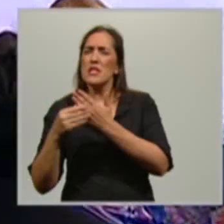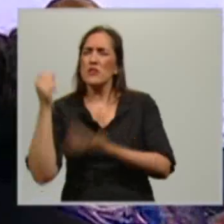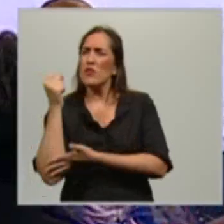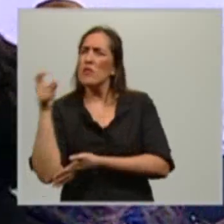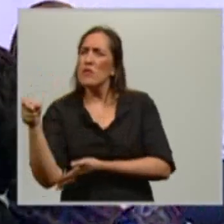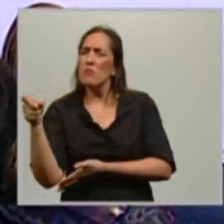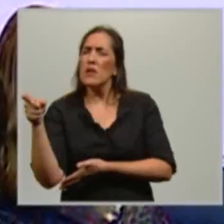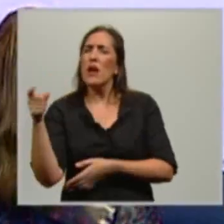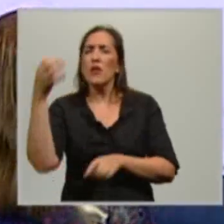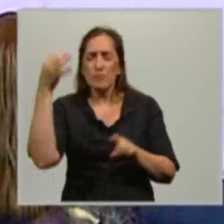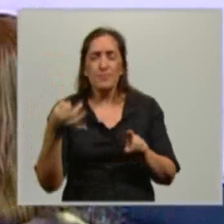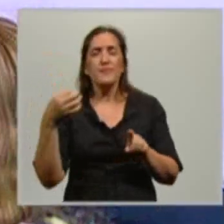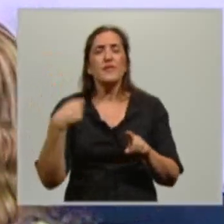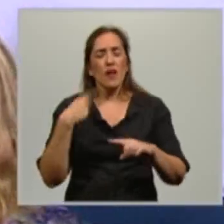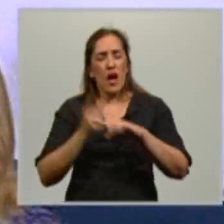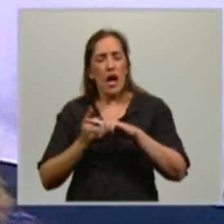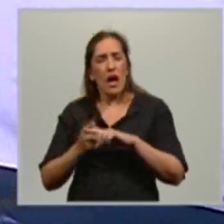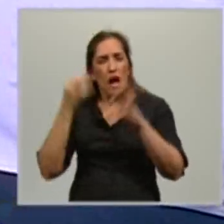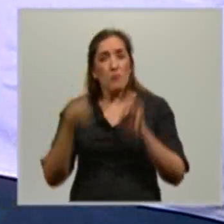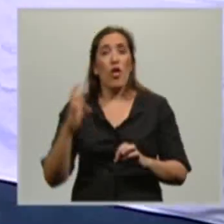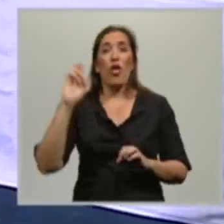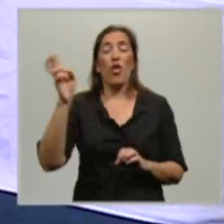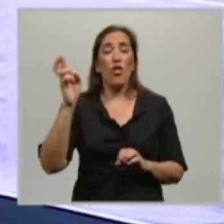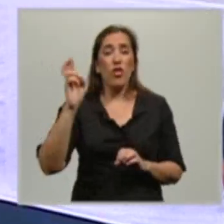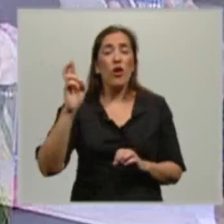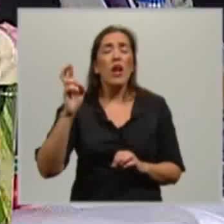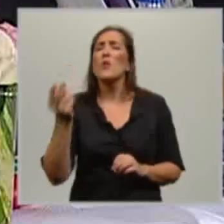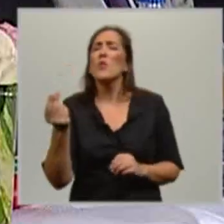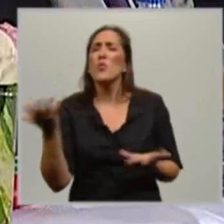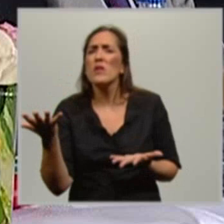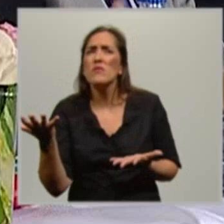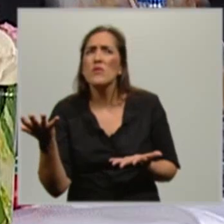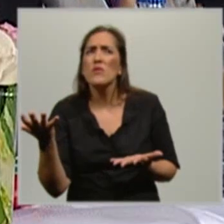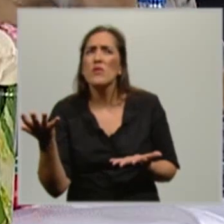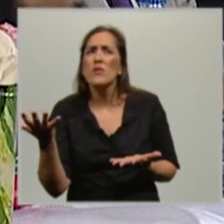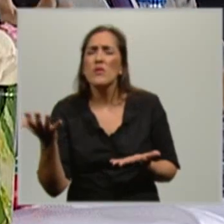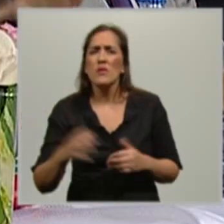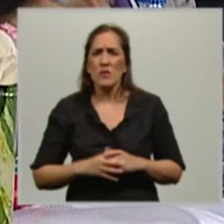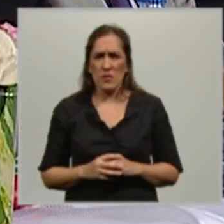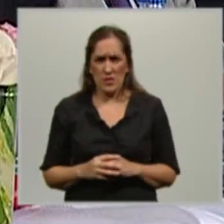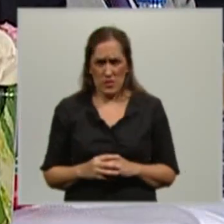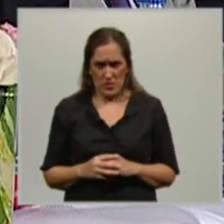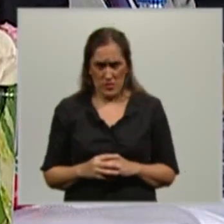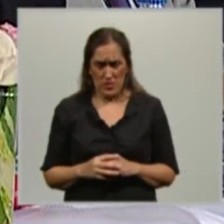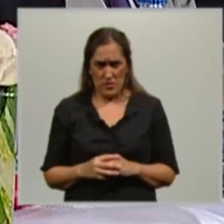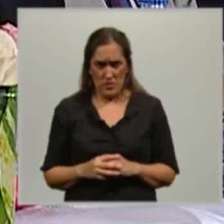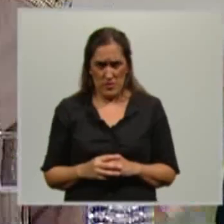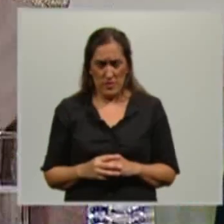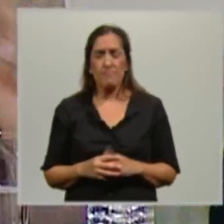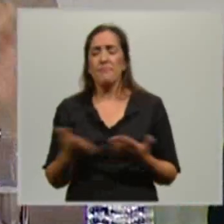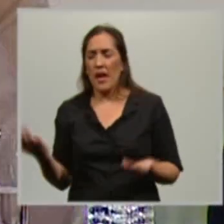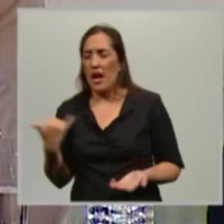O sea, ¿usted sabe yo el cálculo? En dólares, sí. En dólares. ¿Cuánto es? 86 millones de pesos contra 86 millones de dólares.